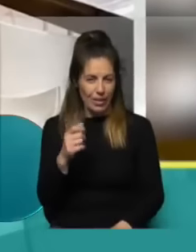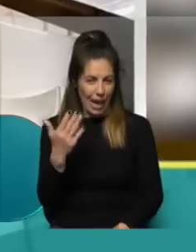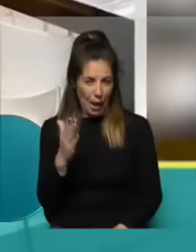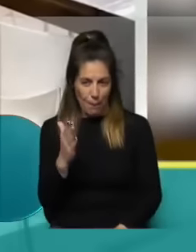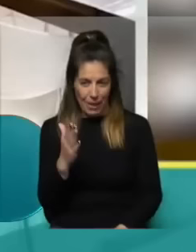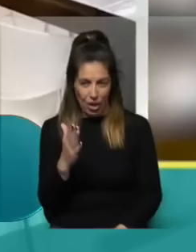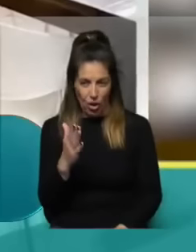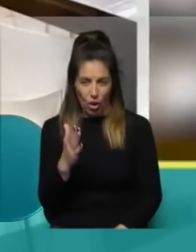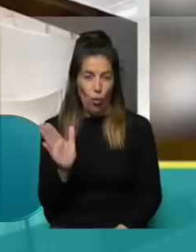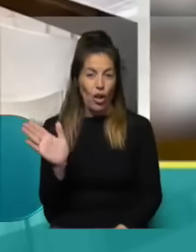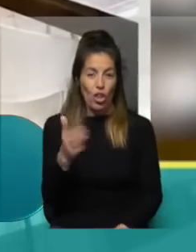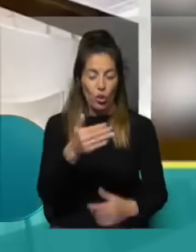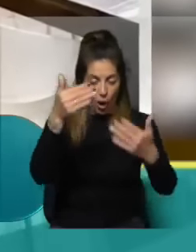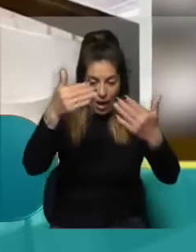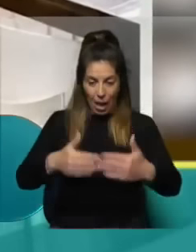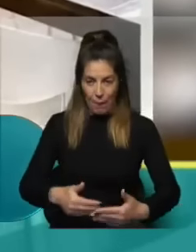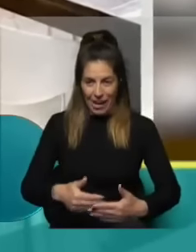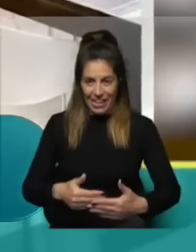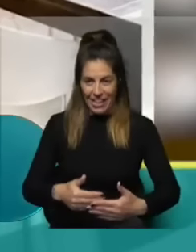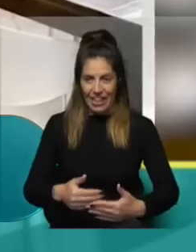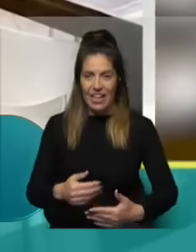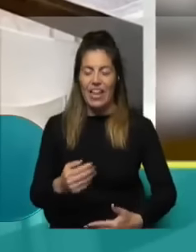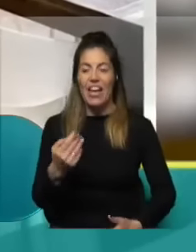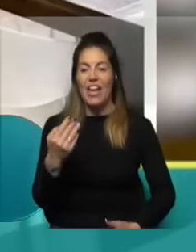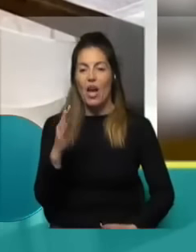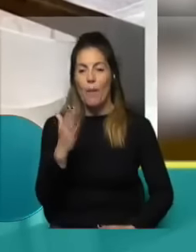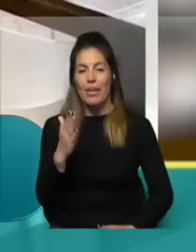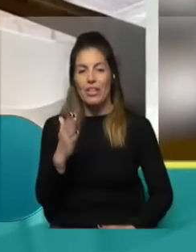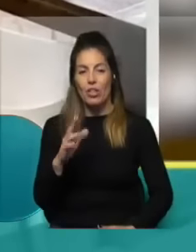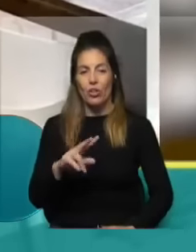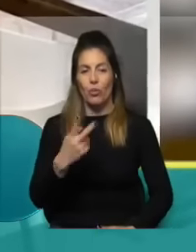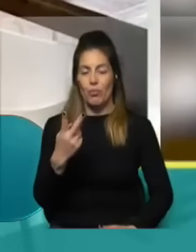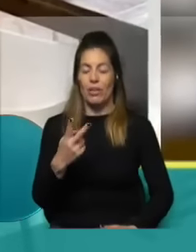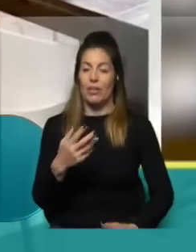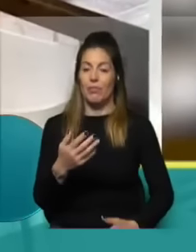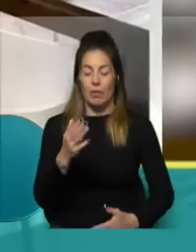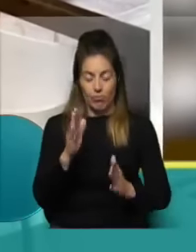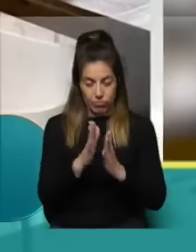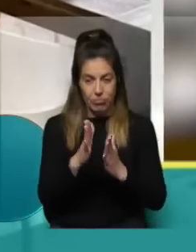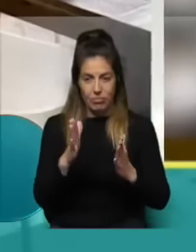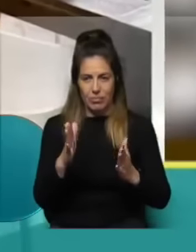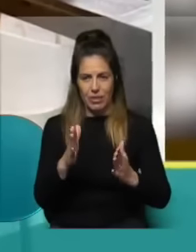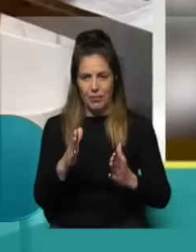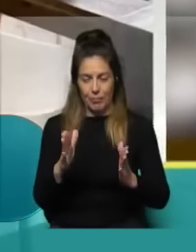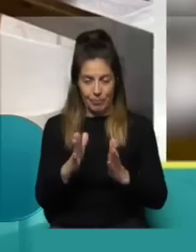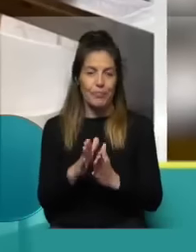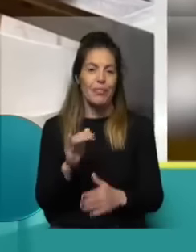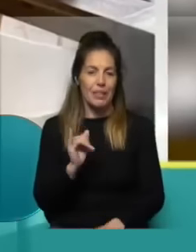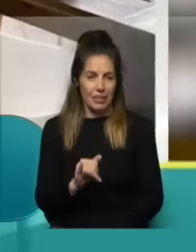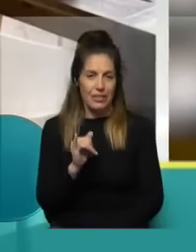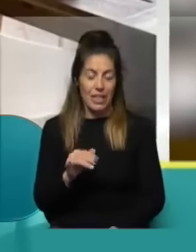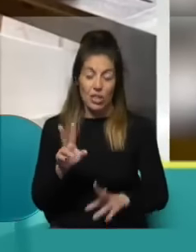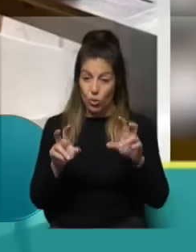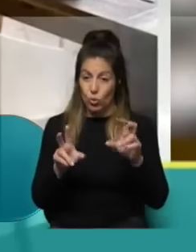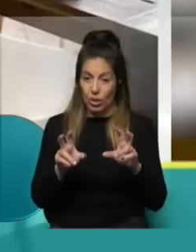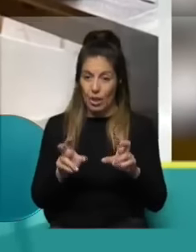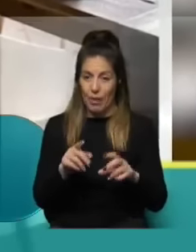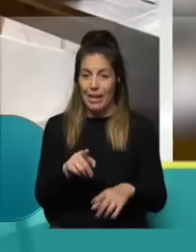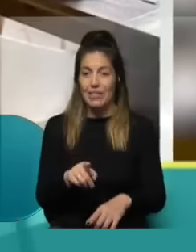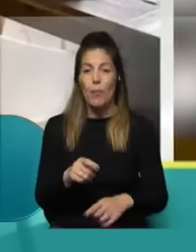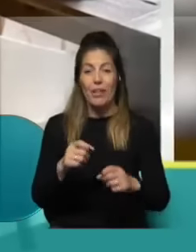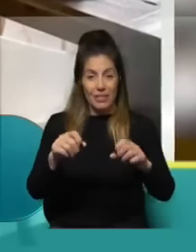ponen... Toda la pared completa de vidrio, que duplica más de una vez me ha pasado. Sí, es un tema. En el negocio. Pero